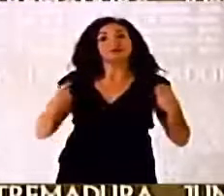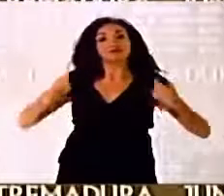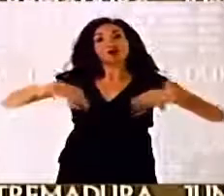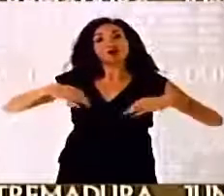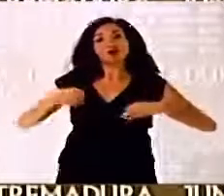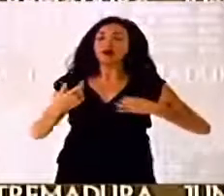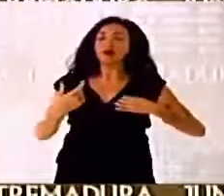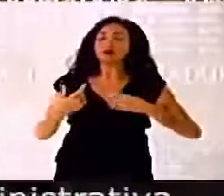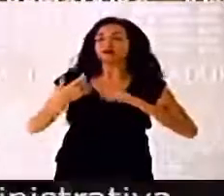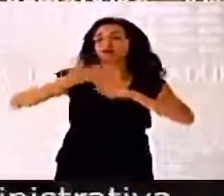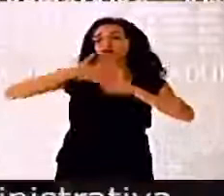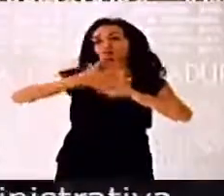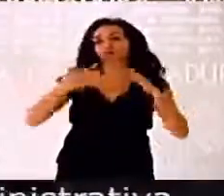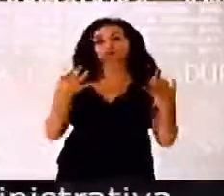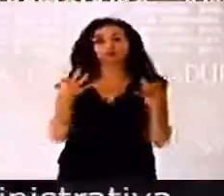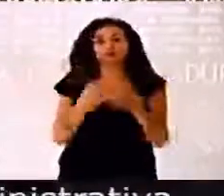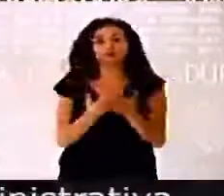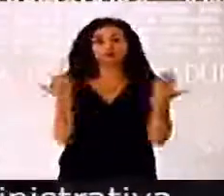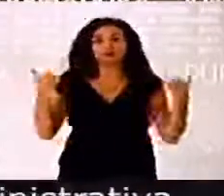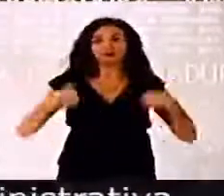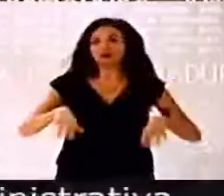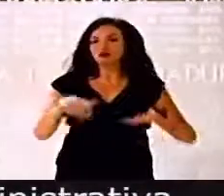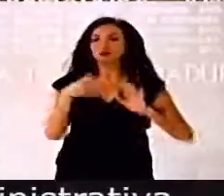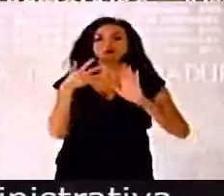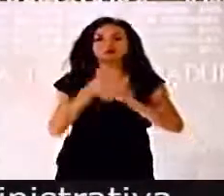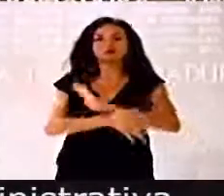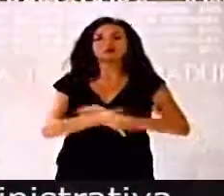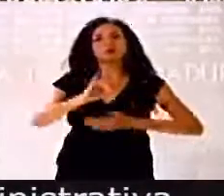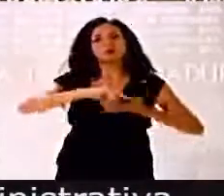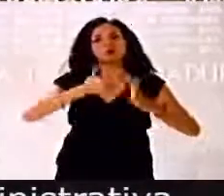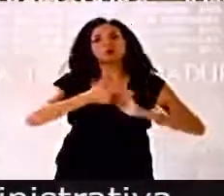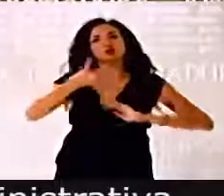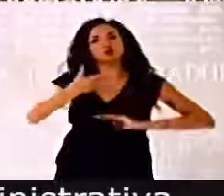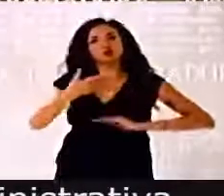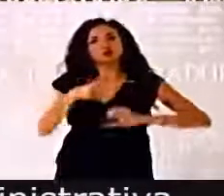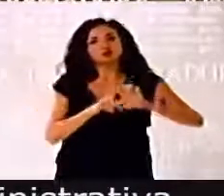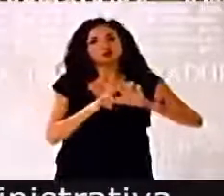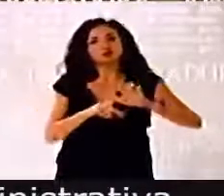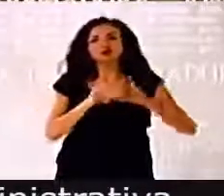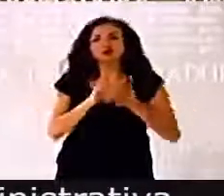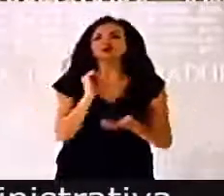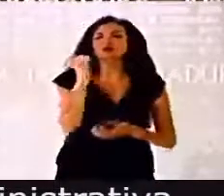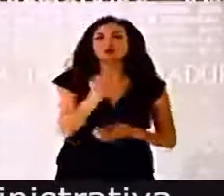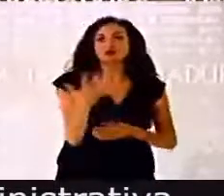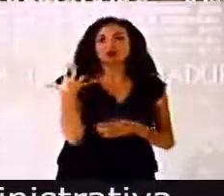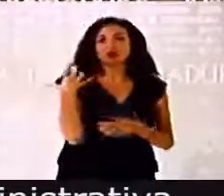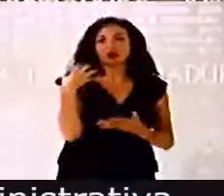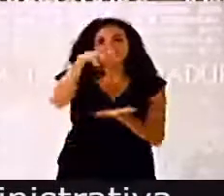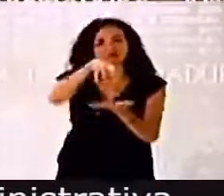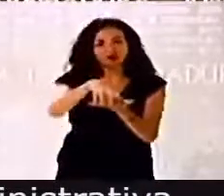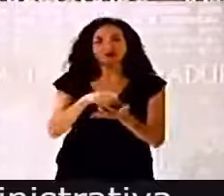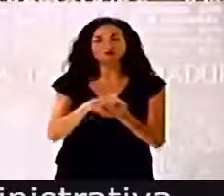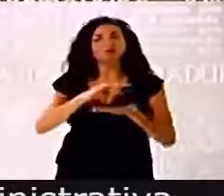aquí de que ya veíamos la luz verde de un proyecto importante para Extremadura como el matadero de Zafra, y hablábamos aquí